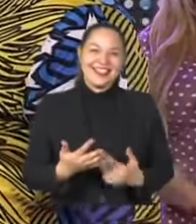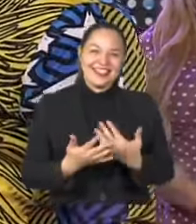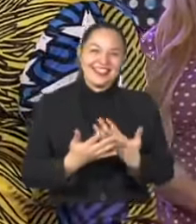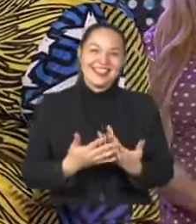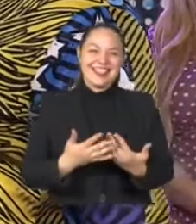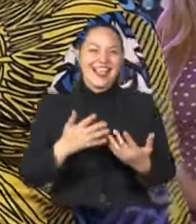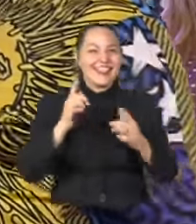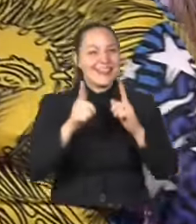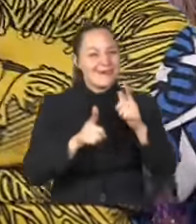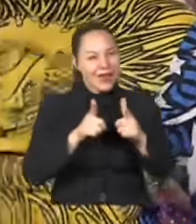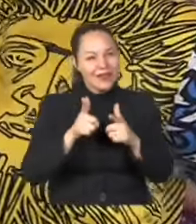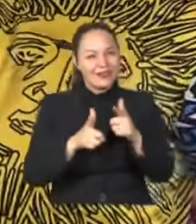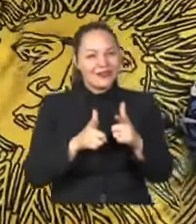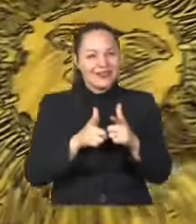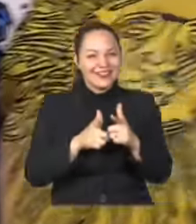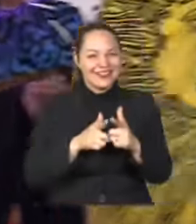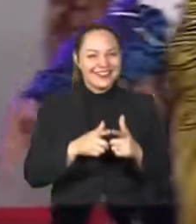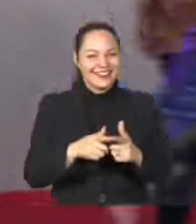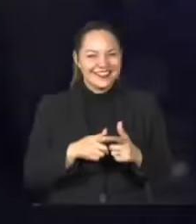Despacito.